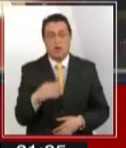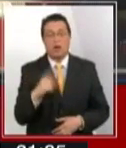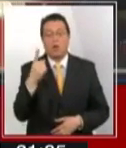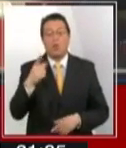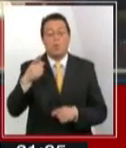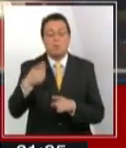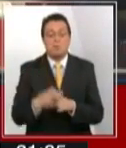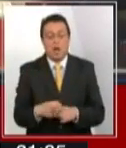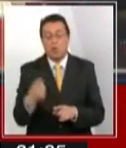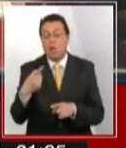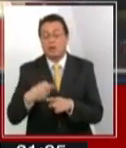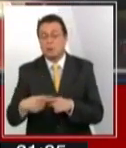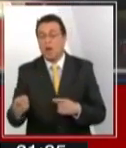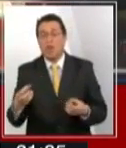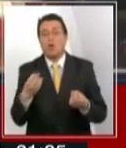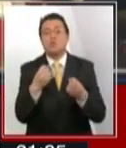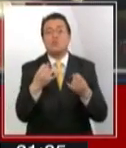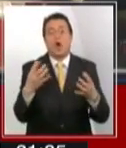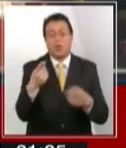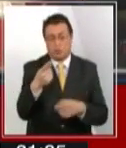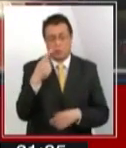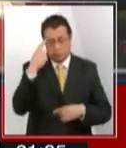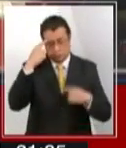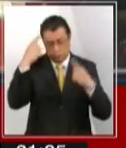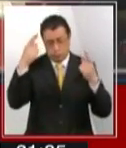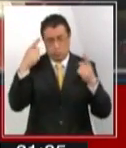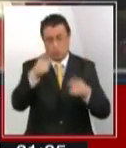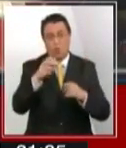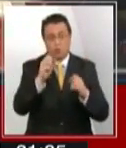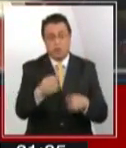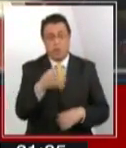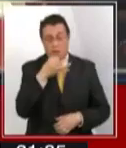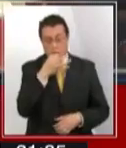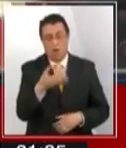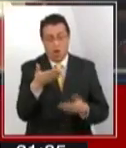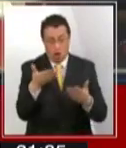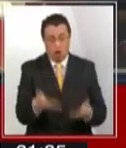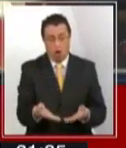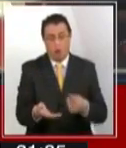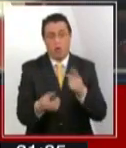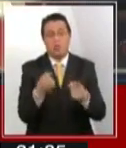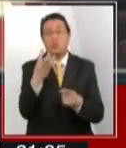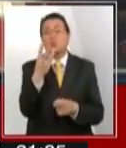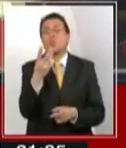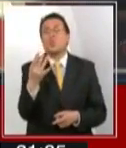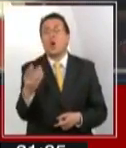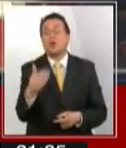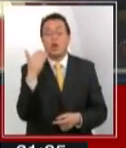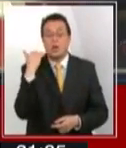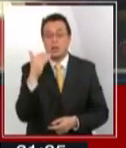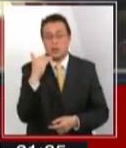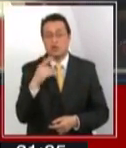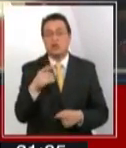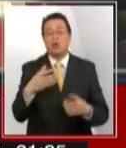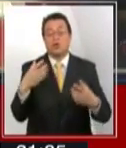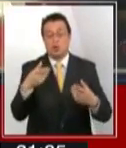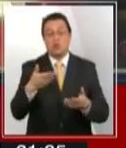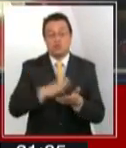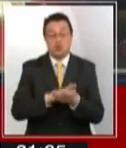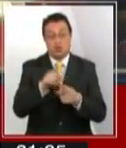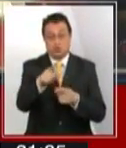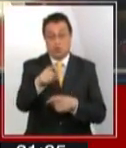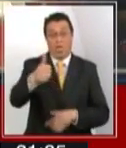la semana en el CENAME? Sí. ¿Usted nos podría decir al día de hoy cuántos de esos niños fallecieron bajo su mandato en el